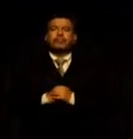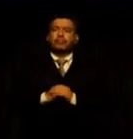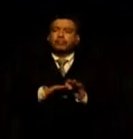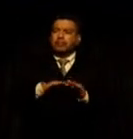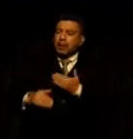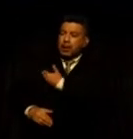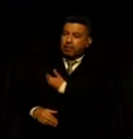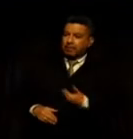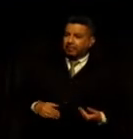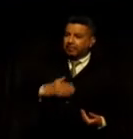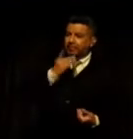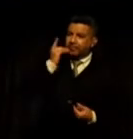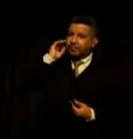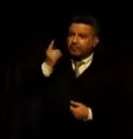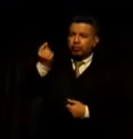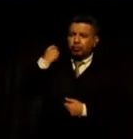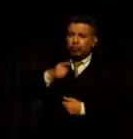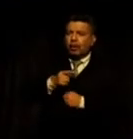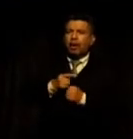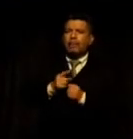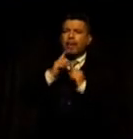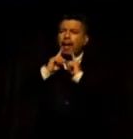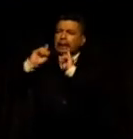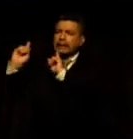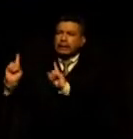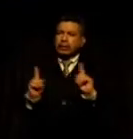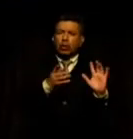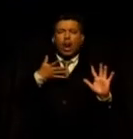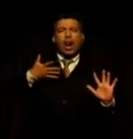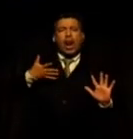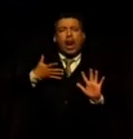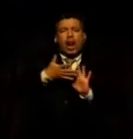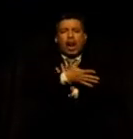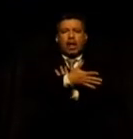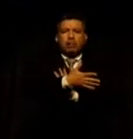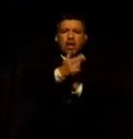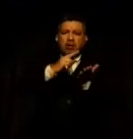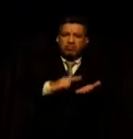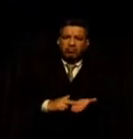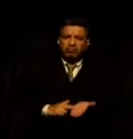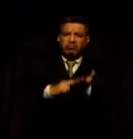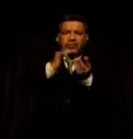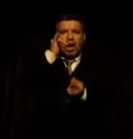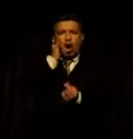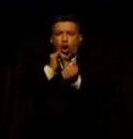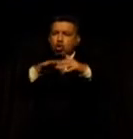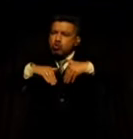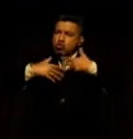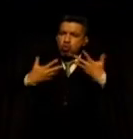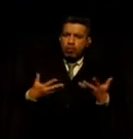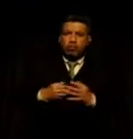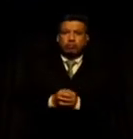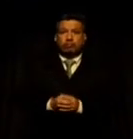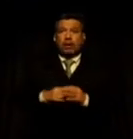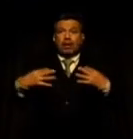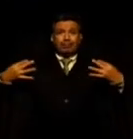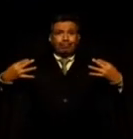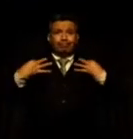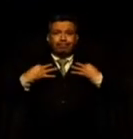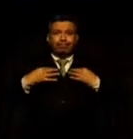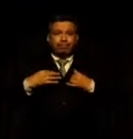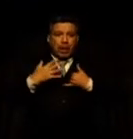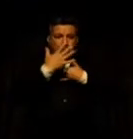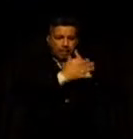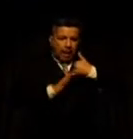usted en su discurso ahora nos habló de todo el tema de la reactivación económica aquí nos están viendo todas las